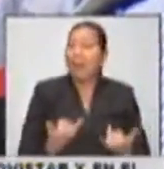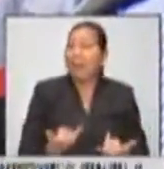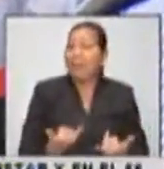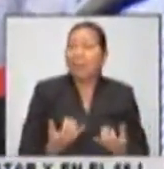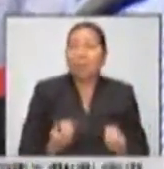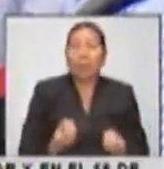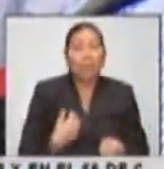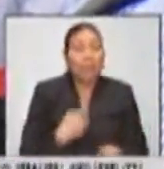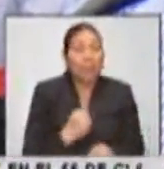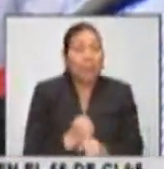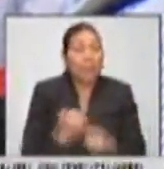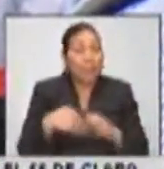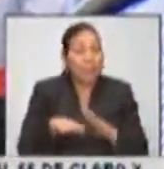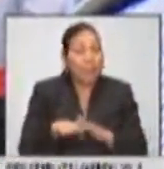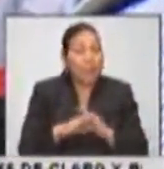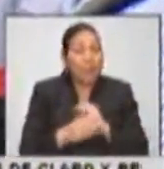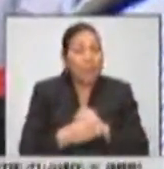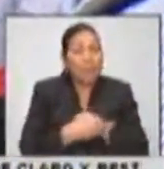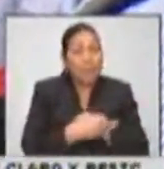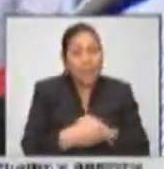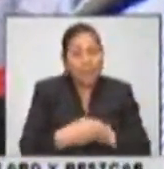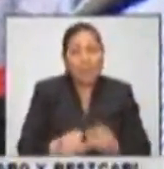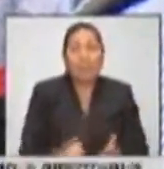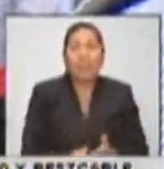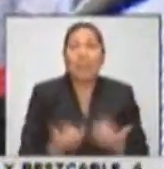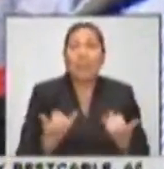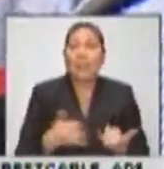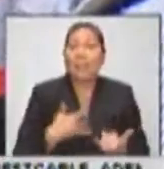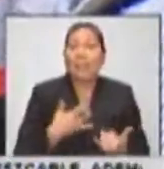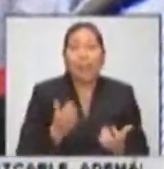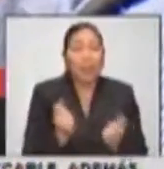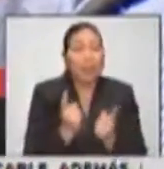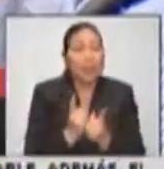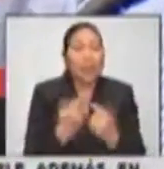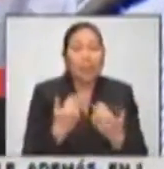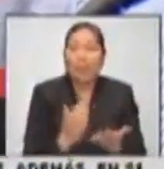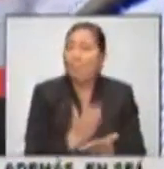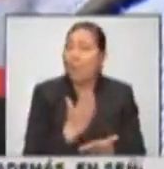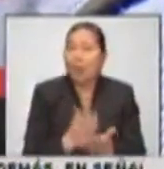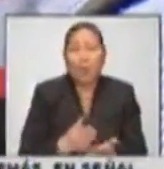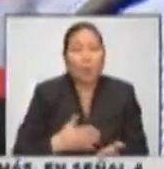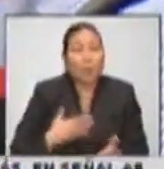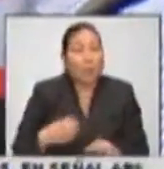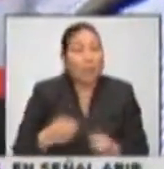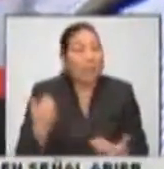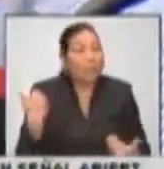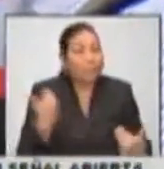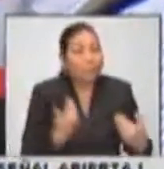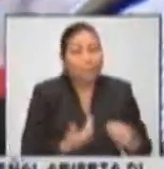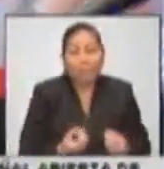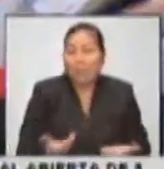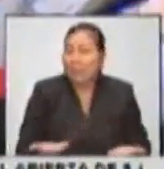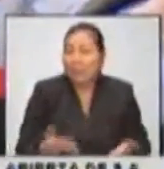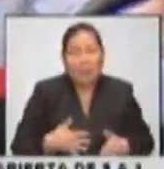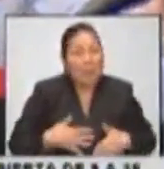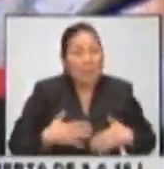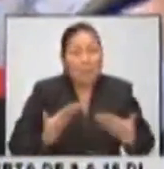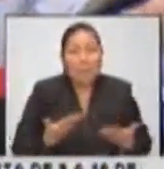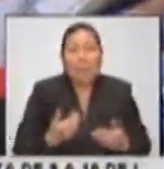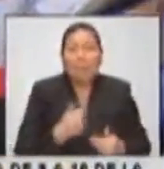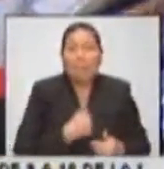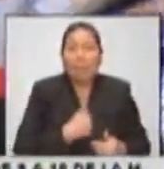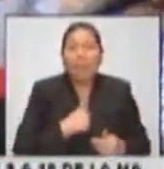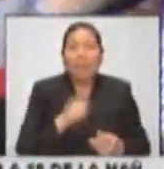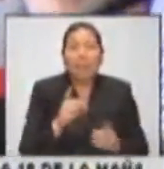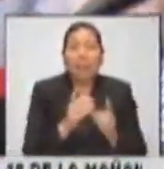porque hemos trabajado al interior del Perú y en ese sentido encontramos siempre el problema que no se pueden realizar inversiones porque pertenece a